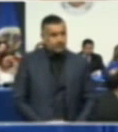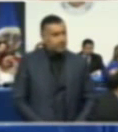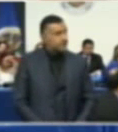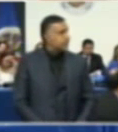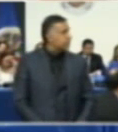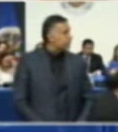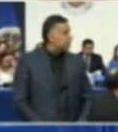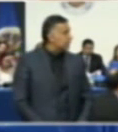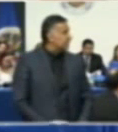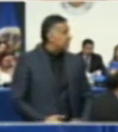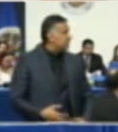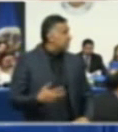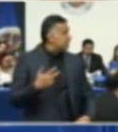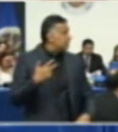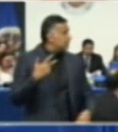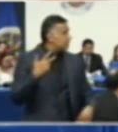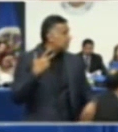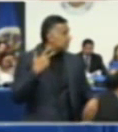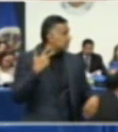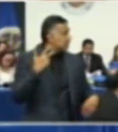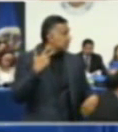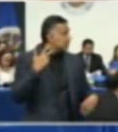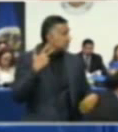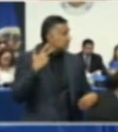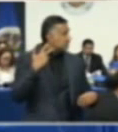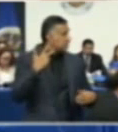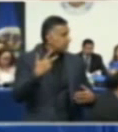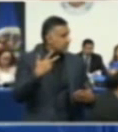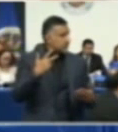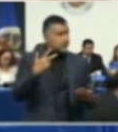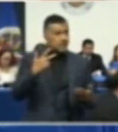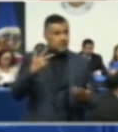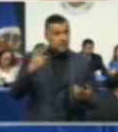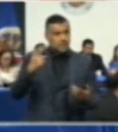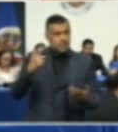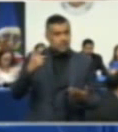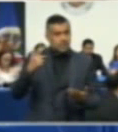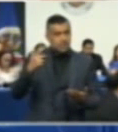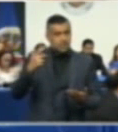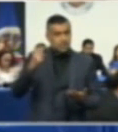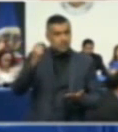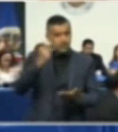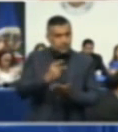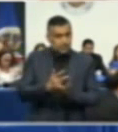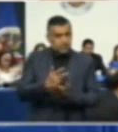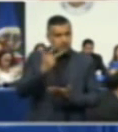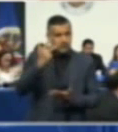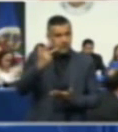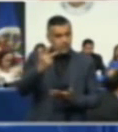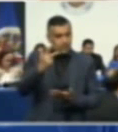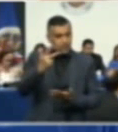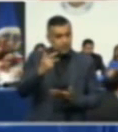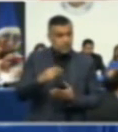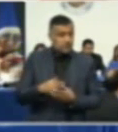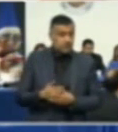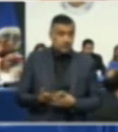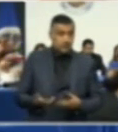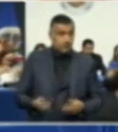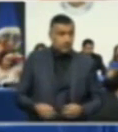3 tratados internacionales en materia de discapacidad: el Convenio 159, Recomendación 168 de la OIT, en